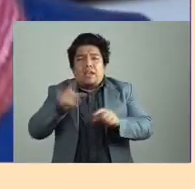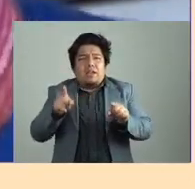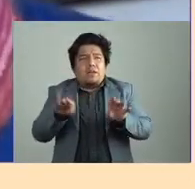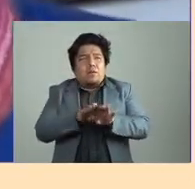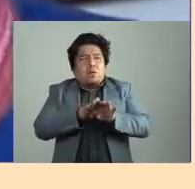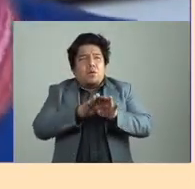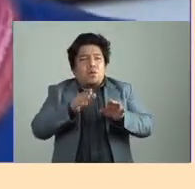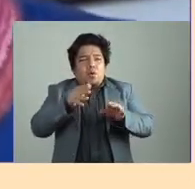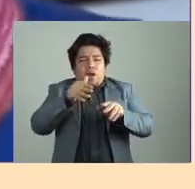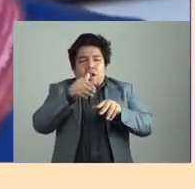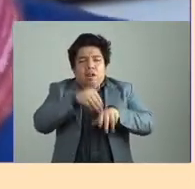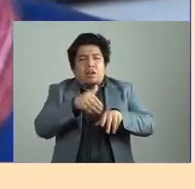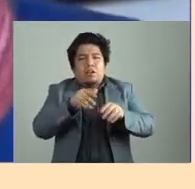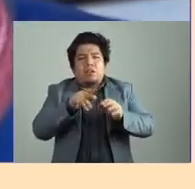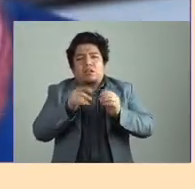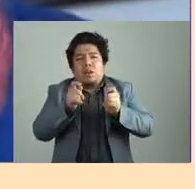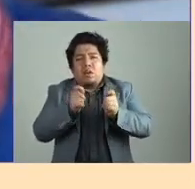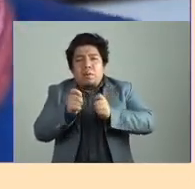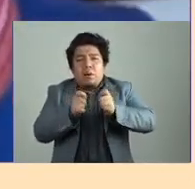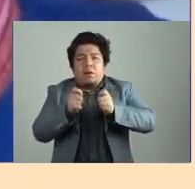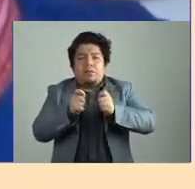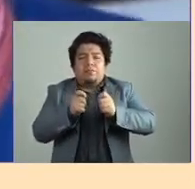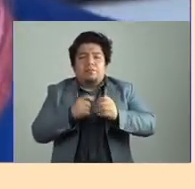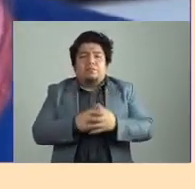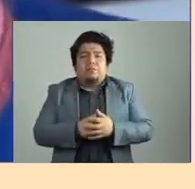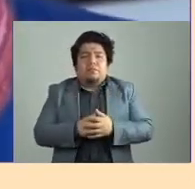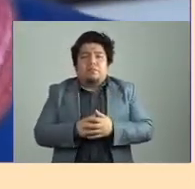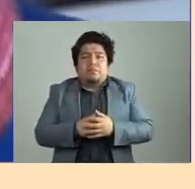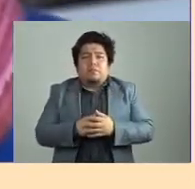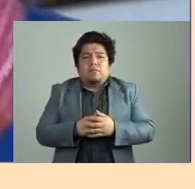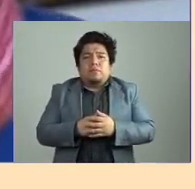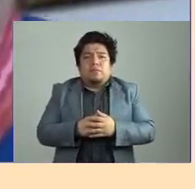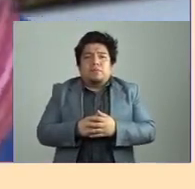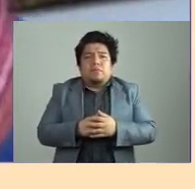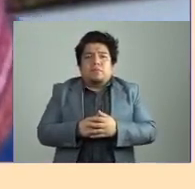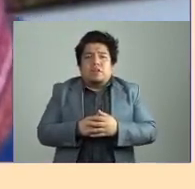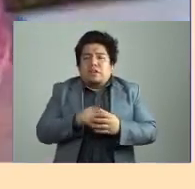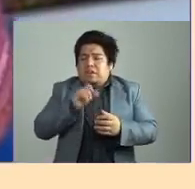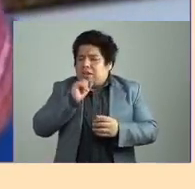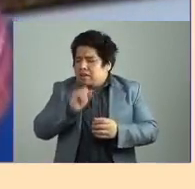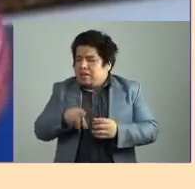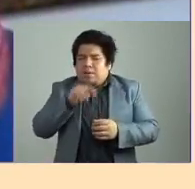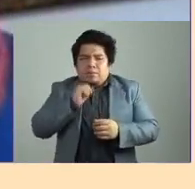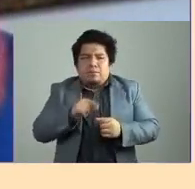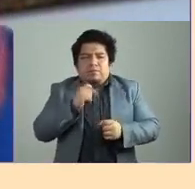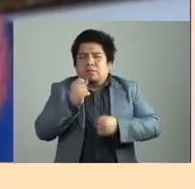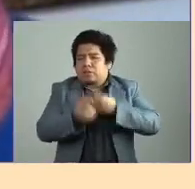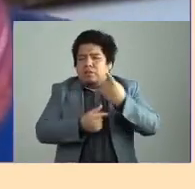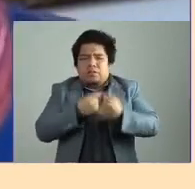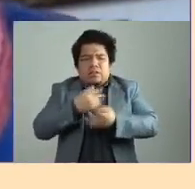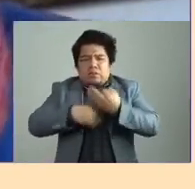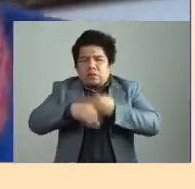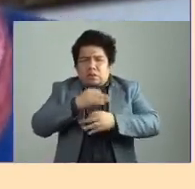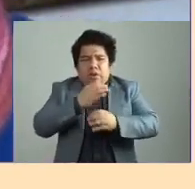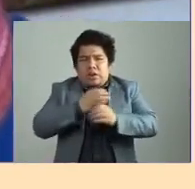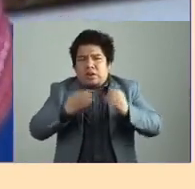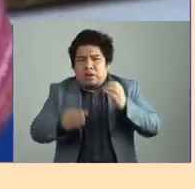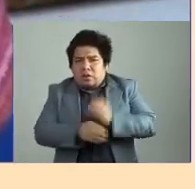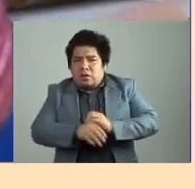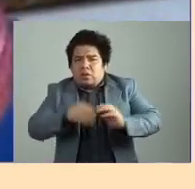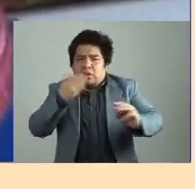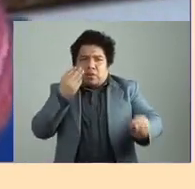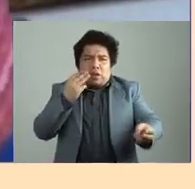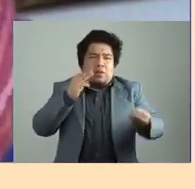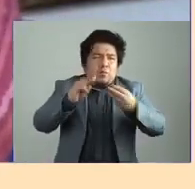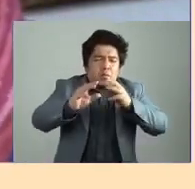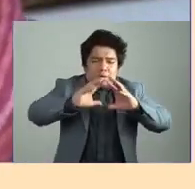el continente hella de jong del mundo en el actual a pesar de toda la globalización a pesar de todas las